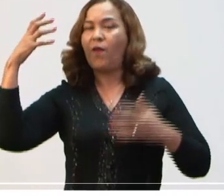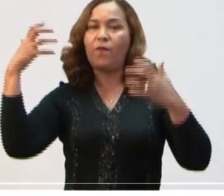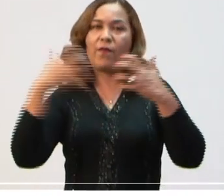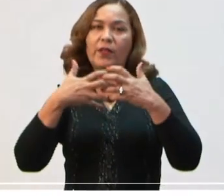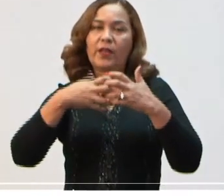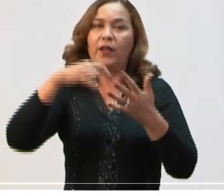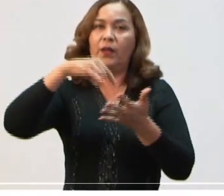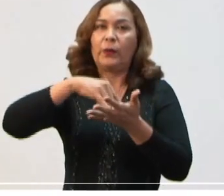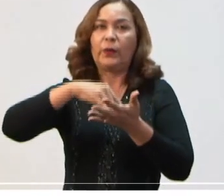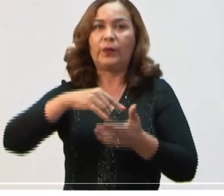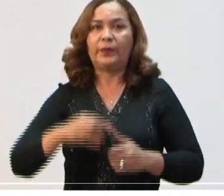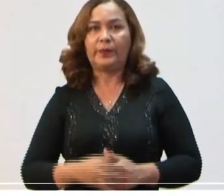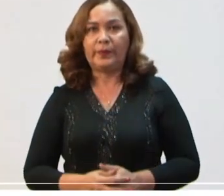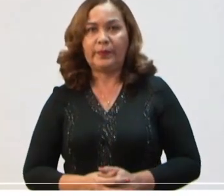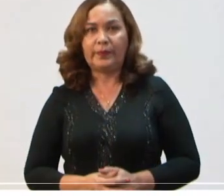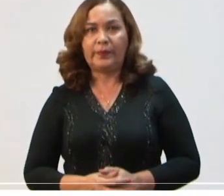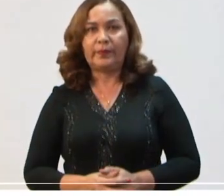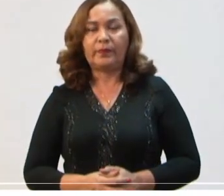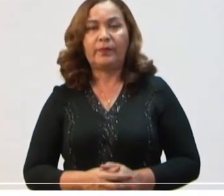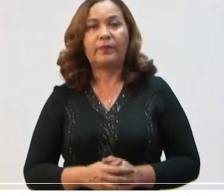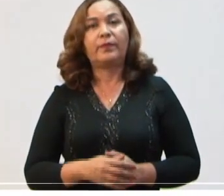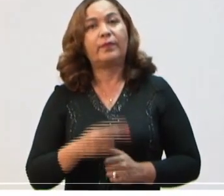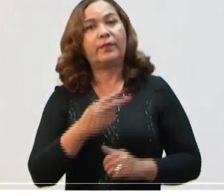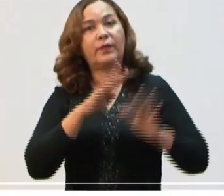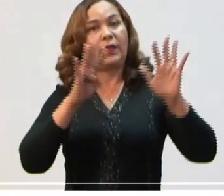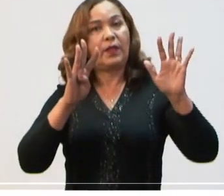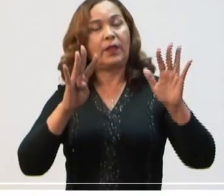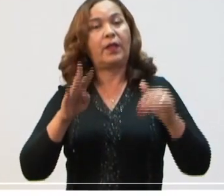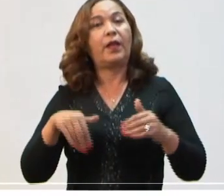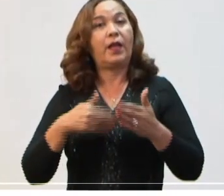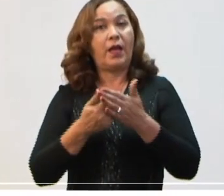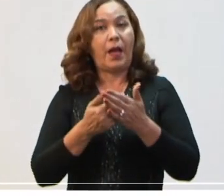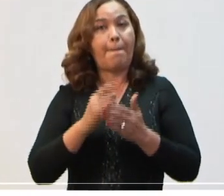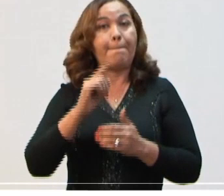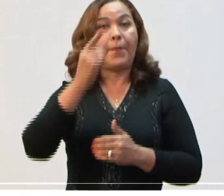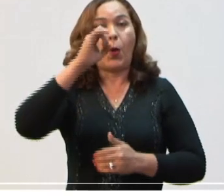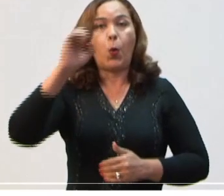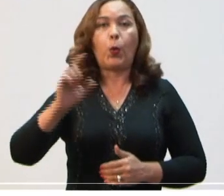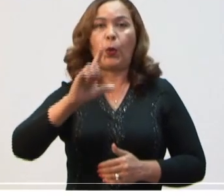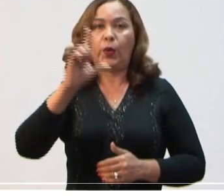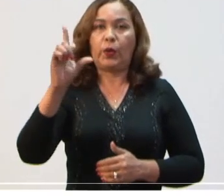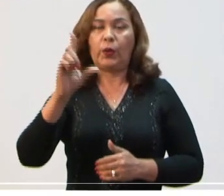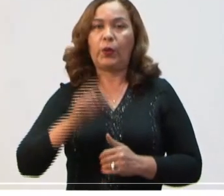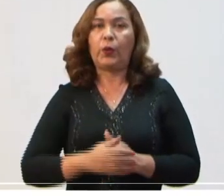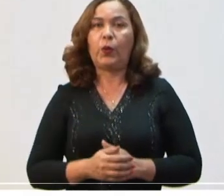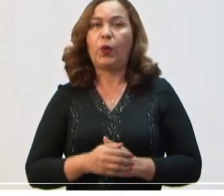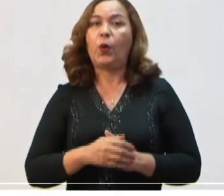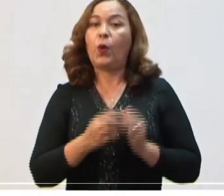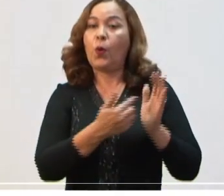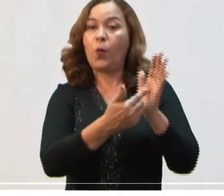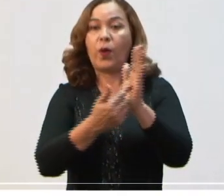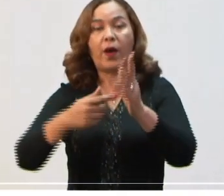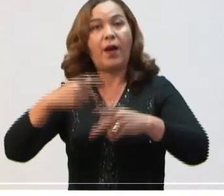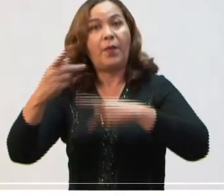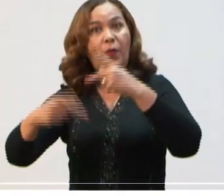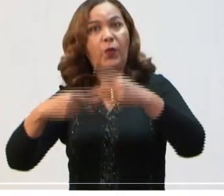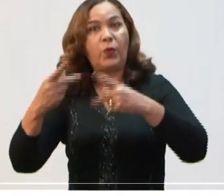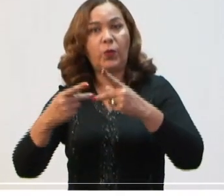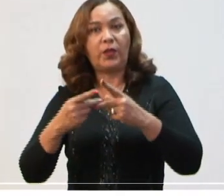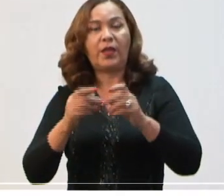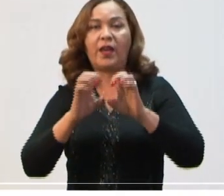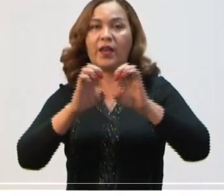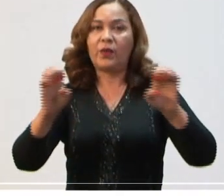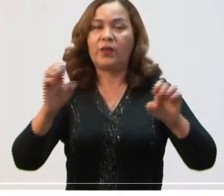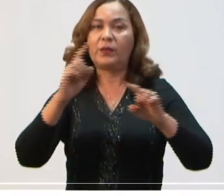batalla de carabobo del día 29 al primero de julio muestras productivas